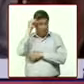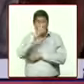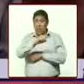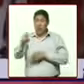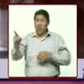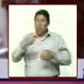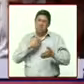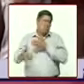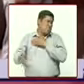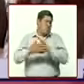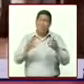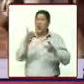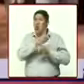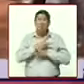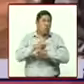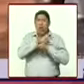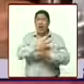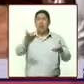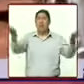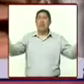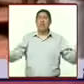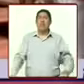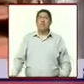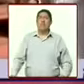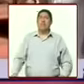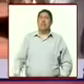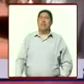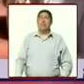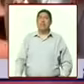dan su vida por cuidarlo.